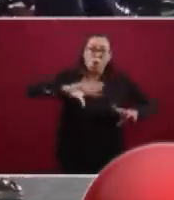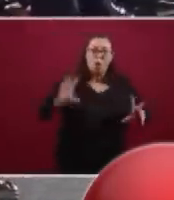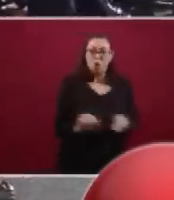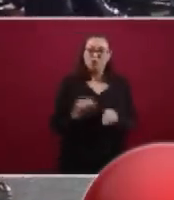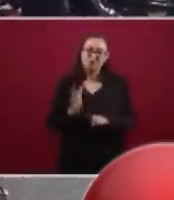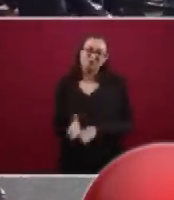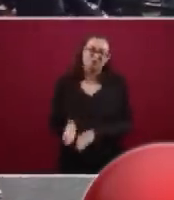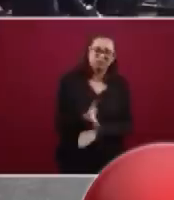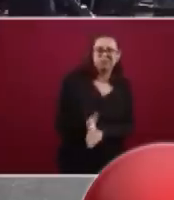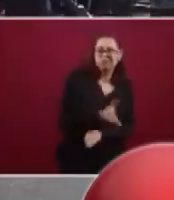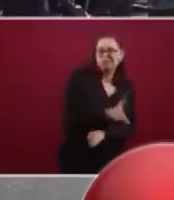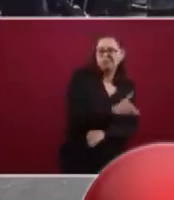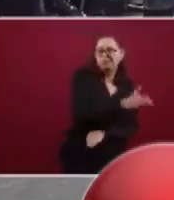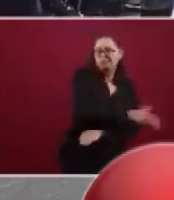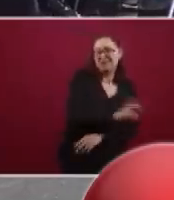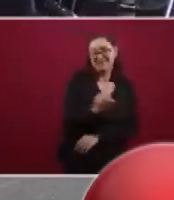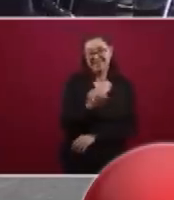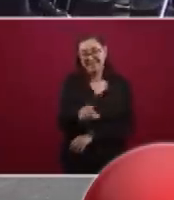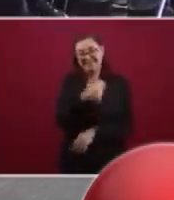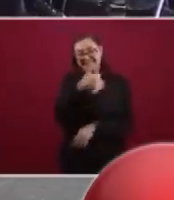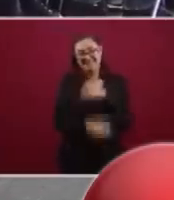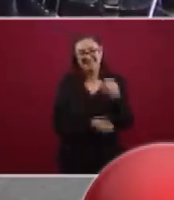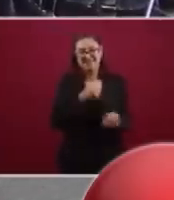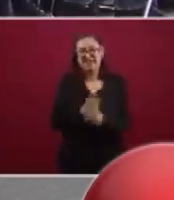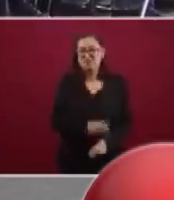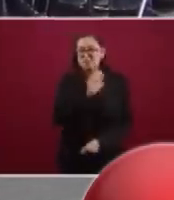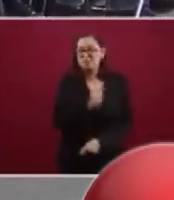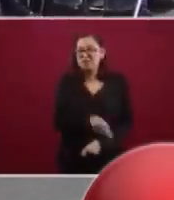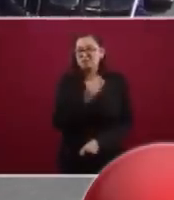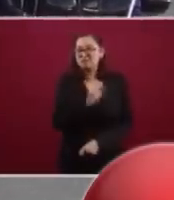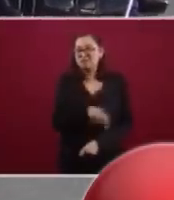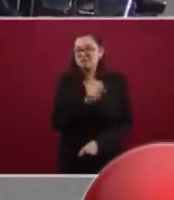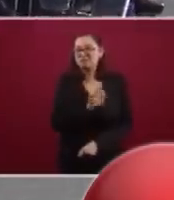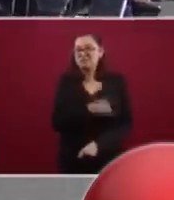Esto se llevó 36 años.